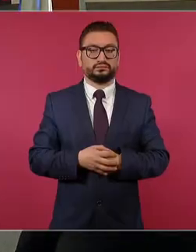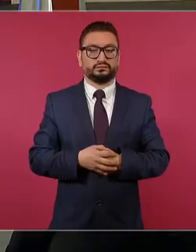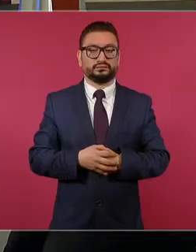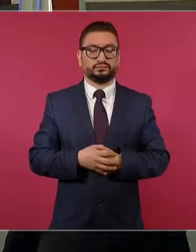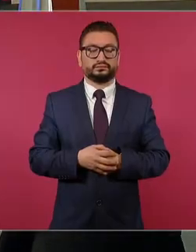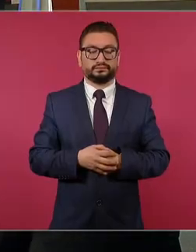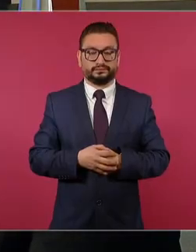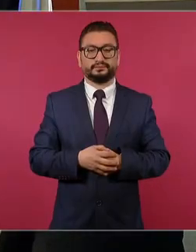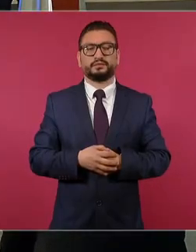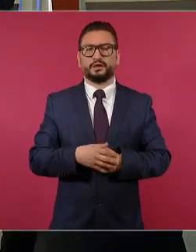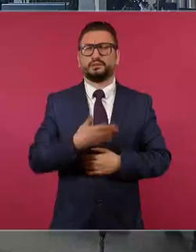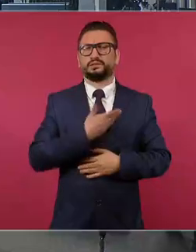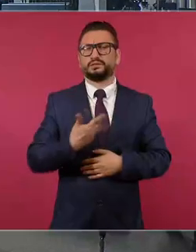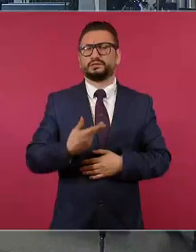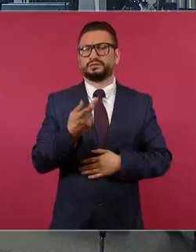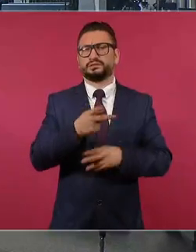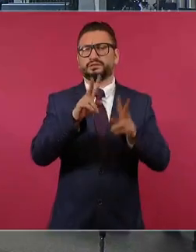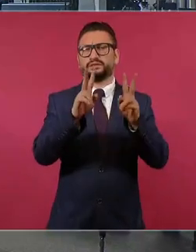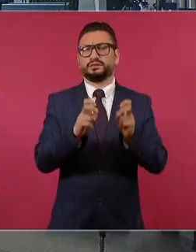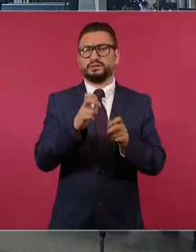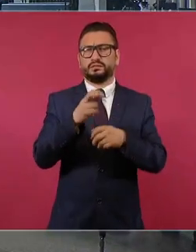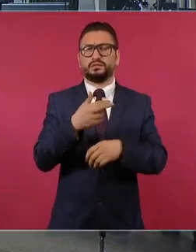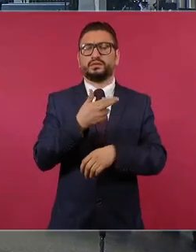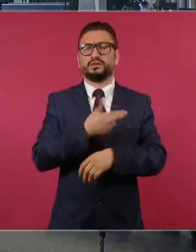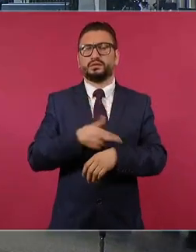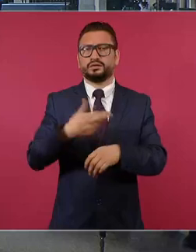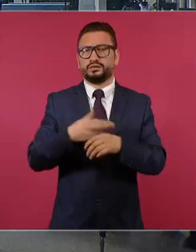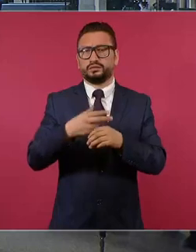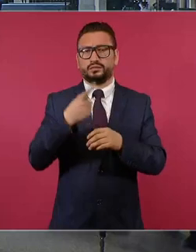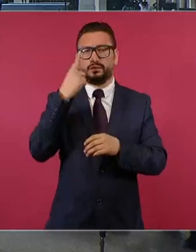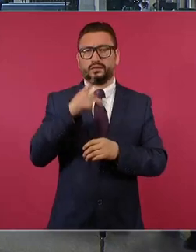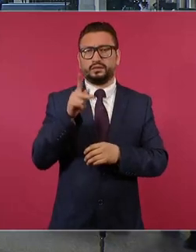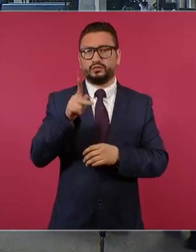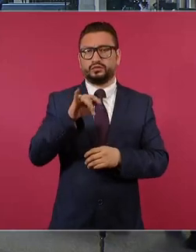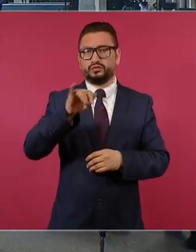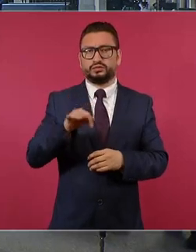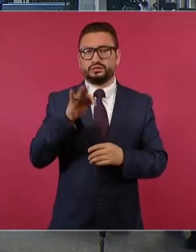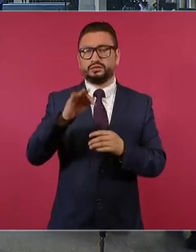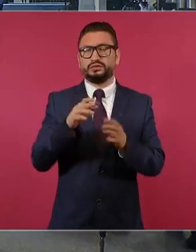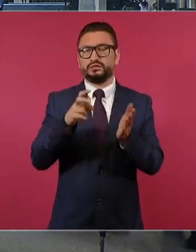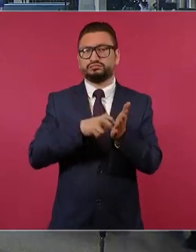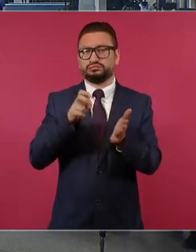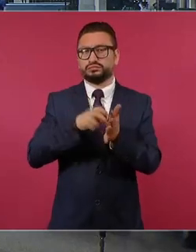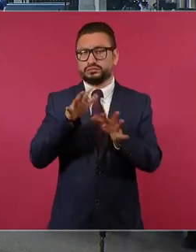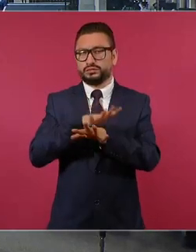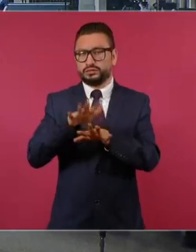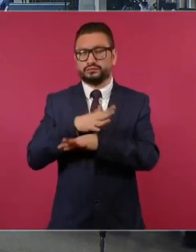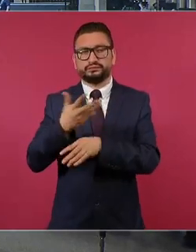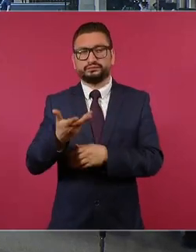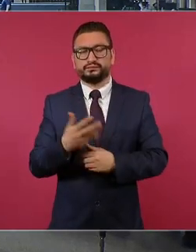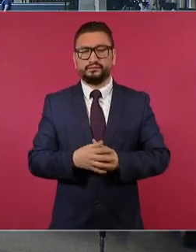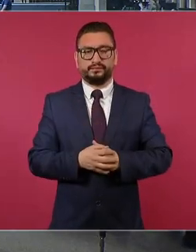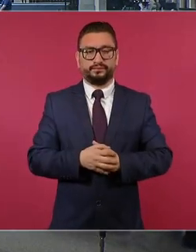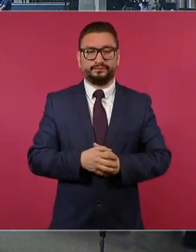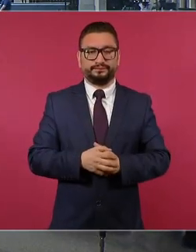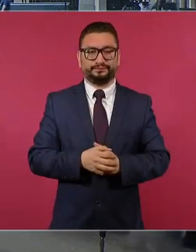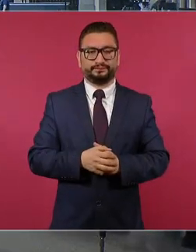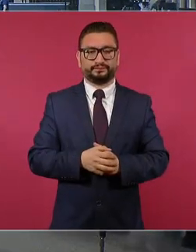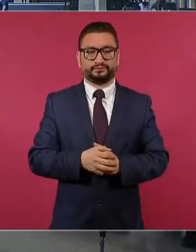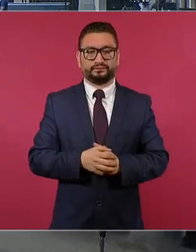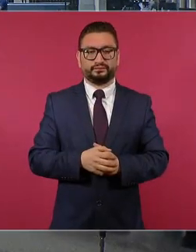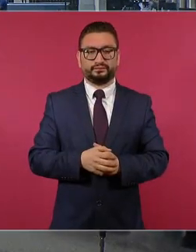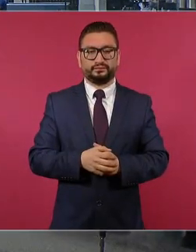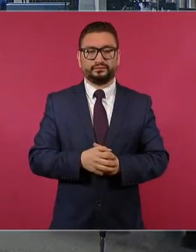Listo, presidente. En torno al tema de la reforma al Poder Judicial. De ingreso. No, no, no, no, no,